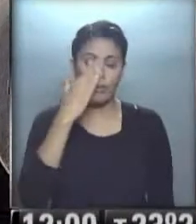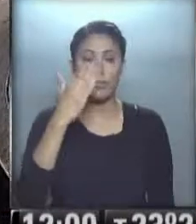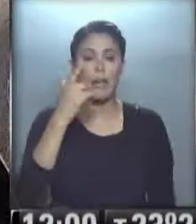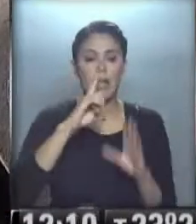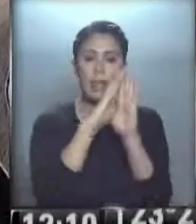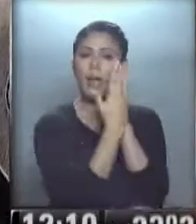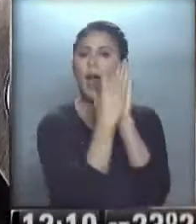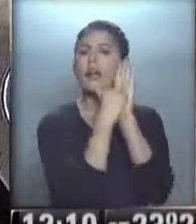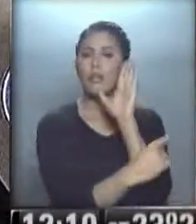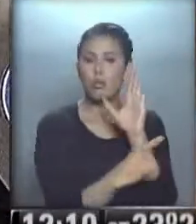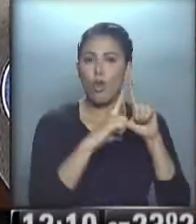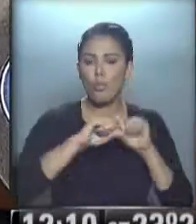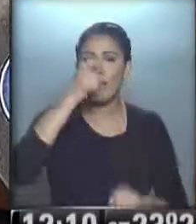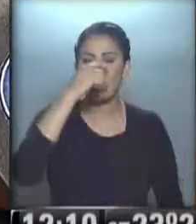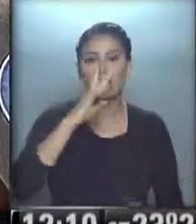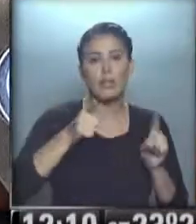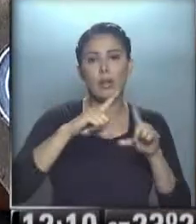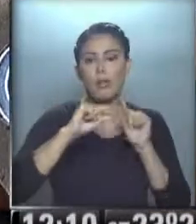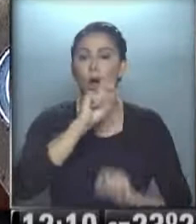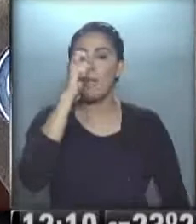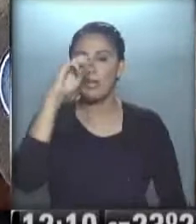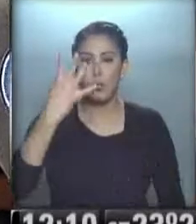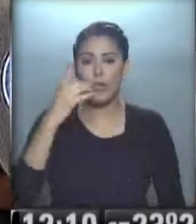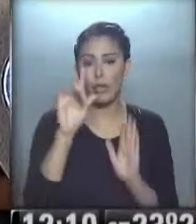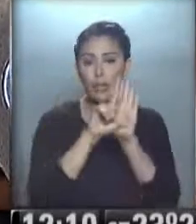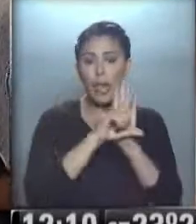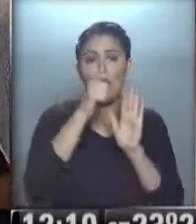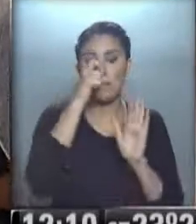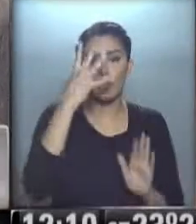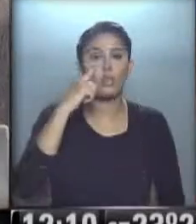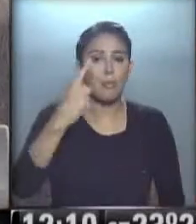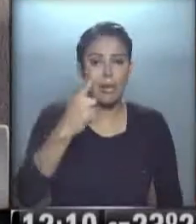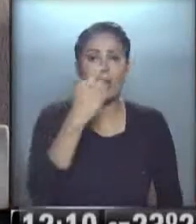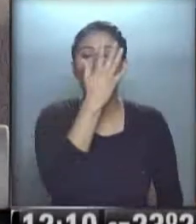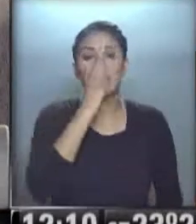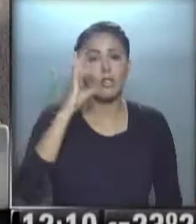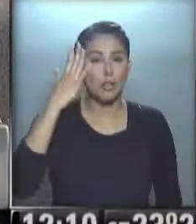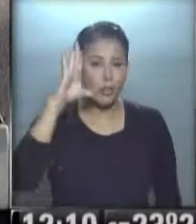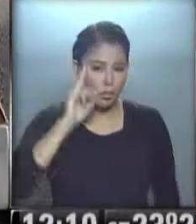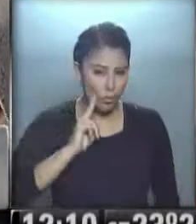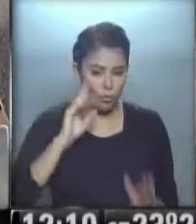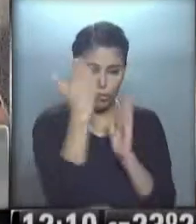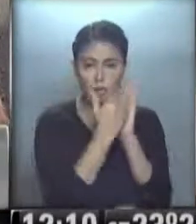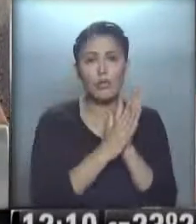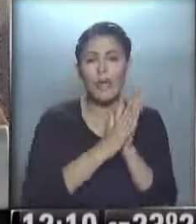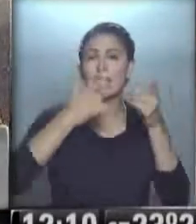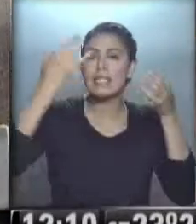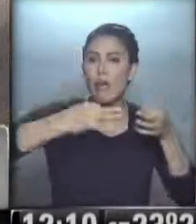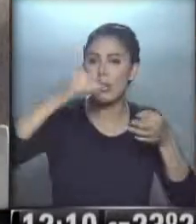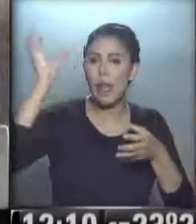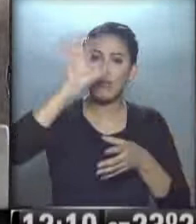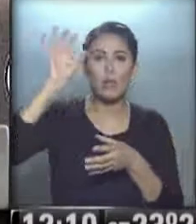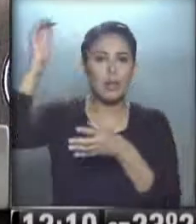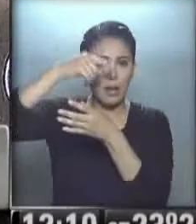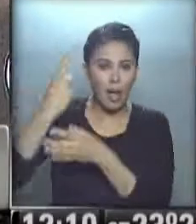artículo 23 y 24 de la ley 24.059 modificatorias, esto es de seguridad interior, ha tenido